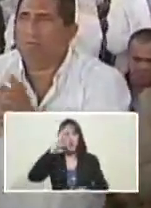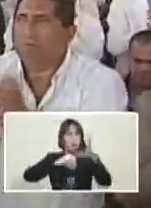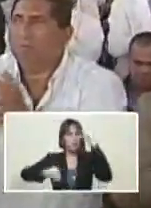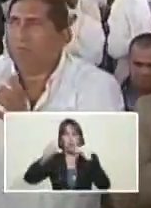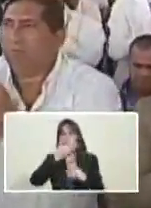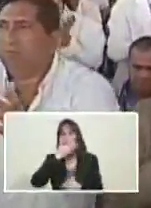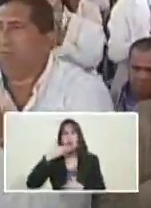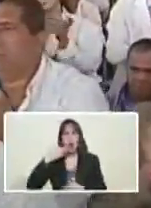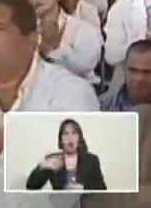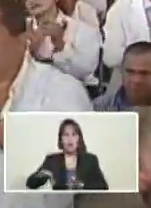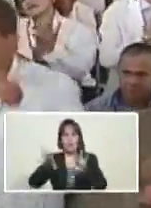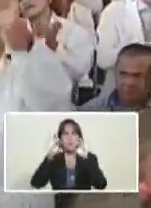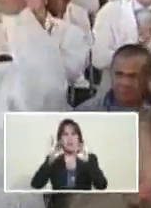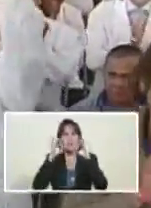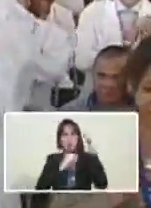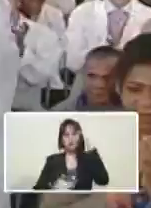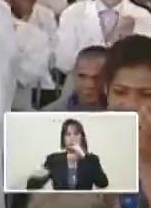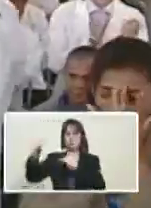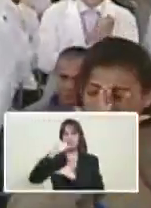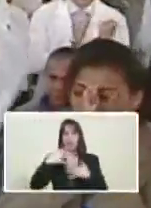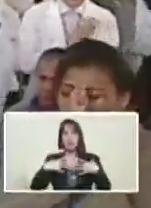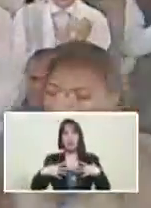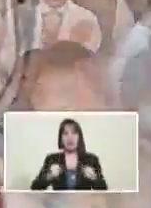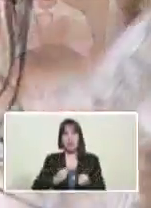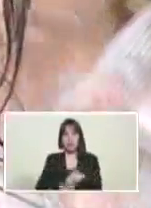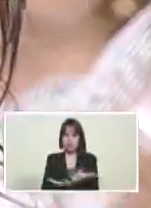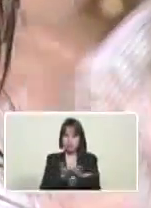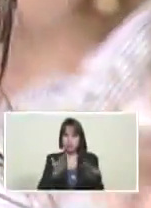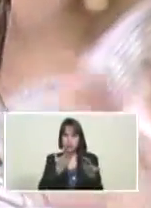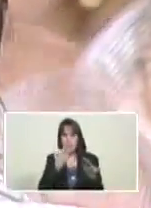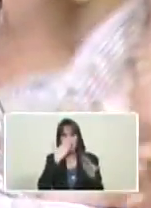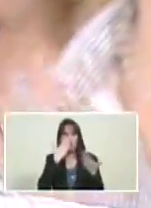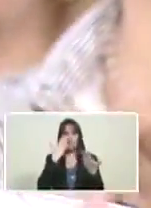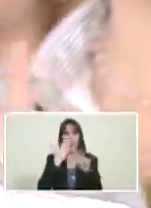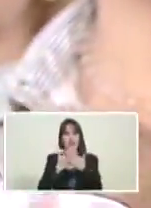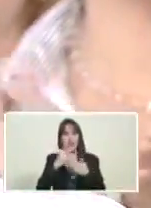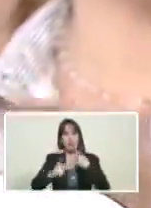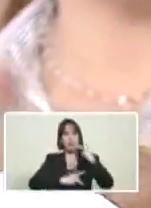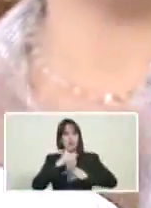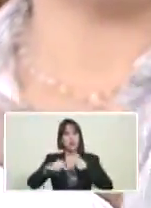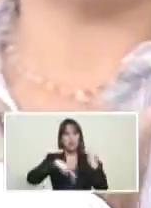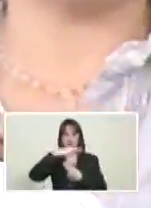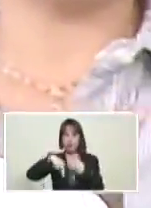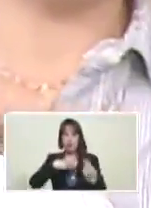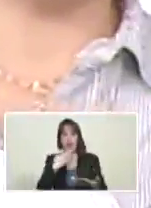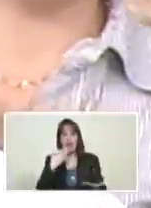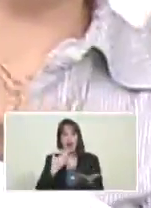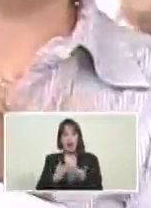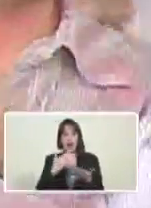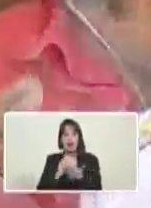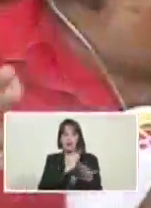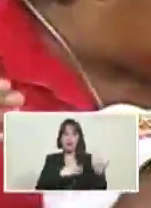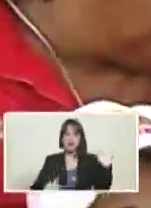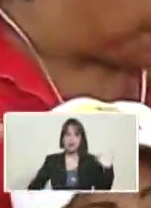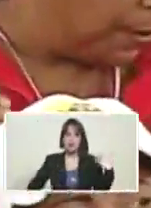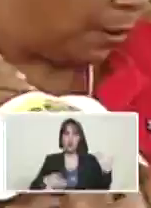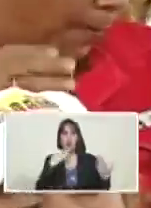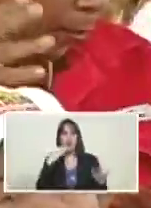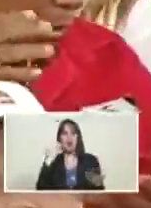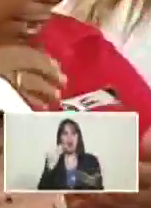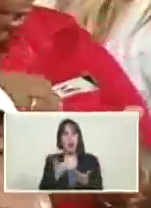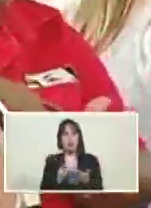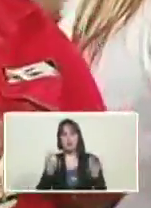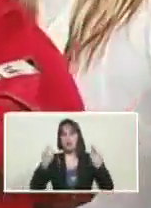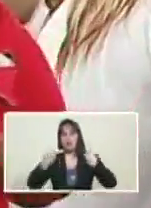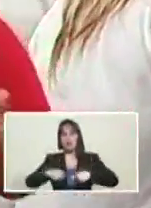mejores especialistas de la salud para darle frente a este proceso revolucionario. Muchísimas gracias, presidente. Gracias por